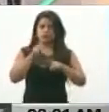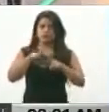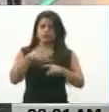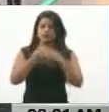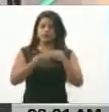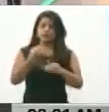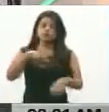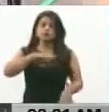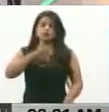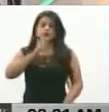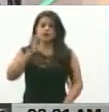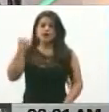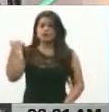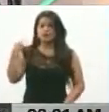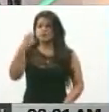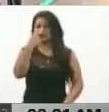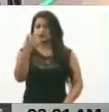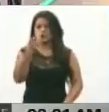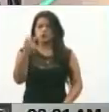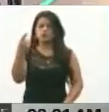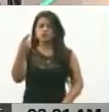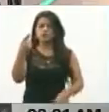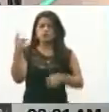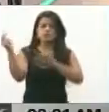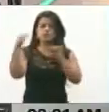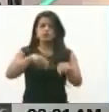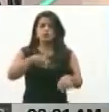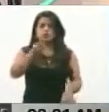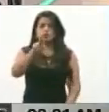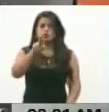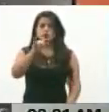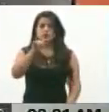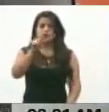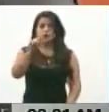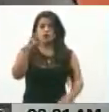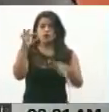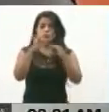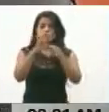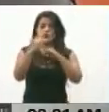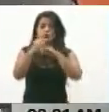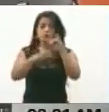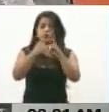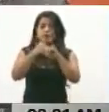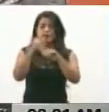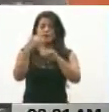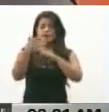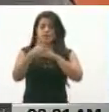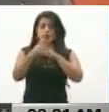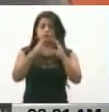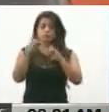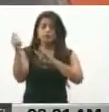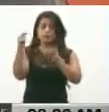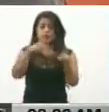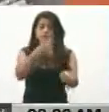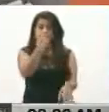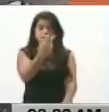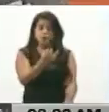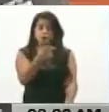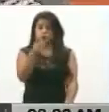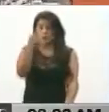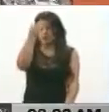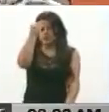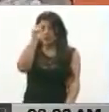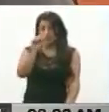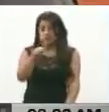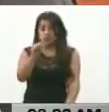hemos sido visitados por organismos como la UIT, la Unión Internacional de Telecomunicaciones, y ustedes podrán creerlo o no creerlo, pero